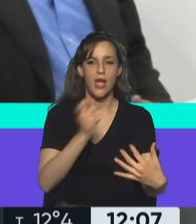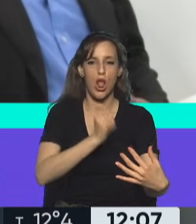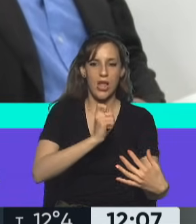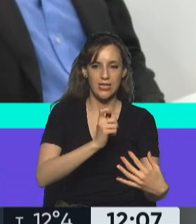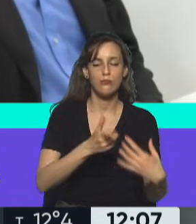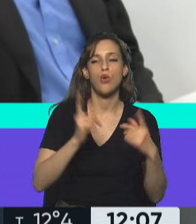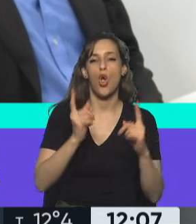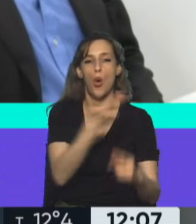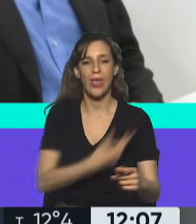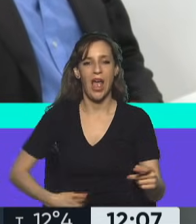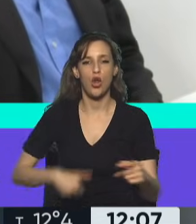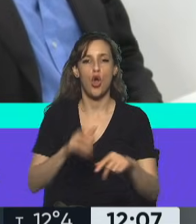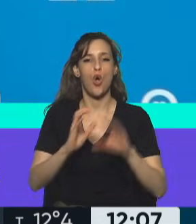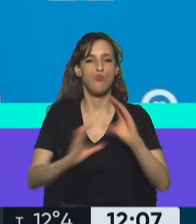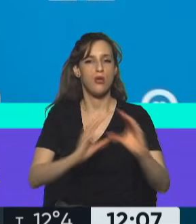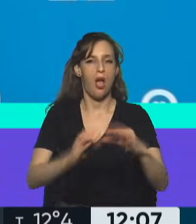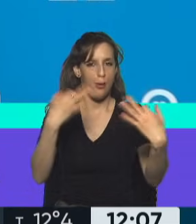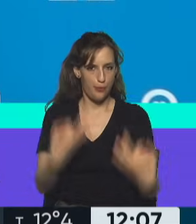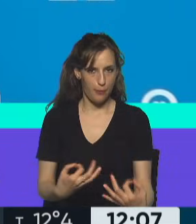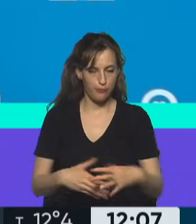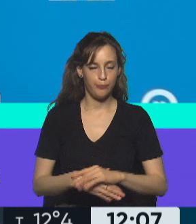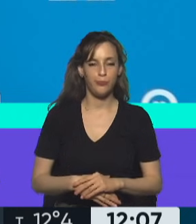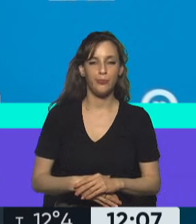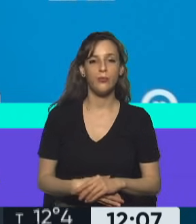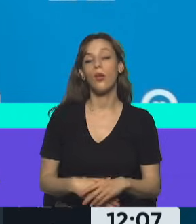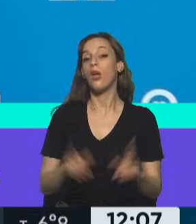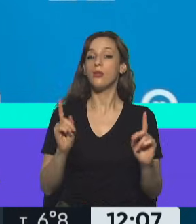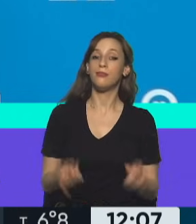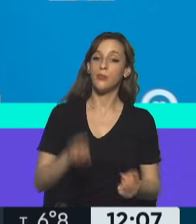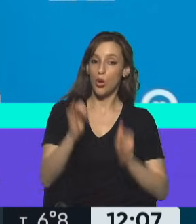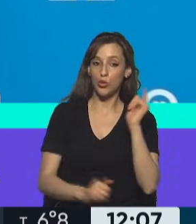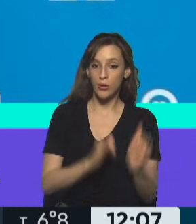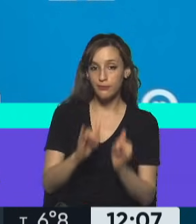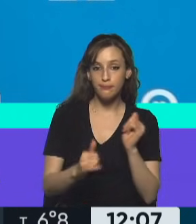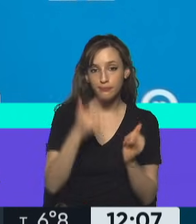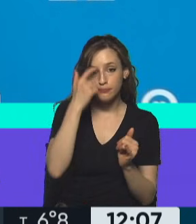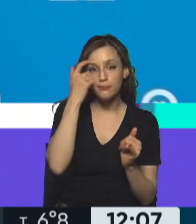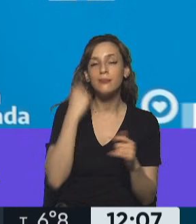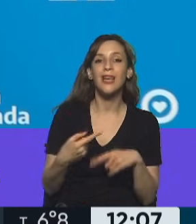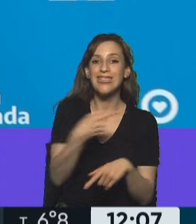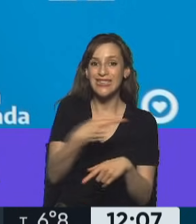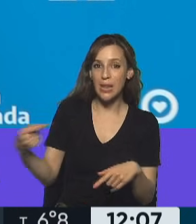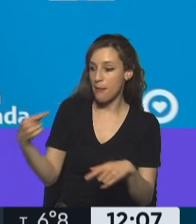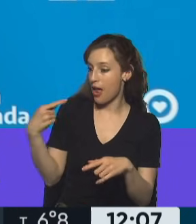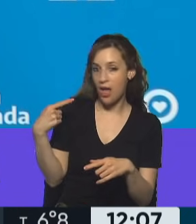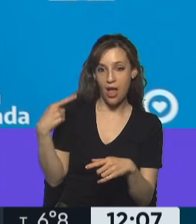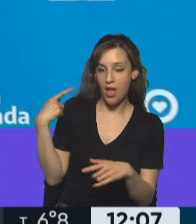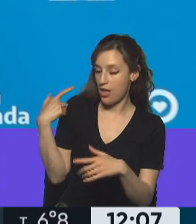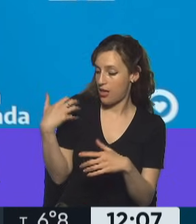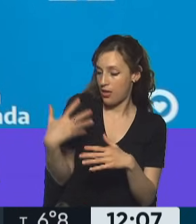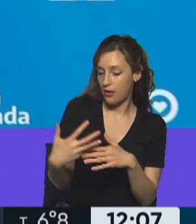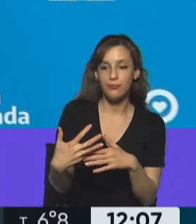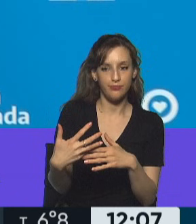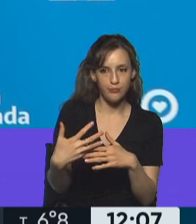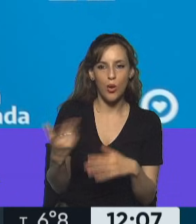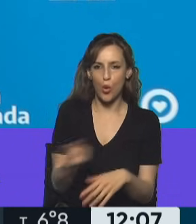del gobierno y para el fortalecimiento de la democracia. Sencillamente decirles que en la última semana hemos tomado una cantidad